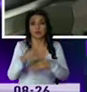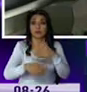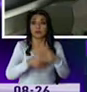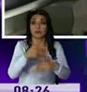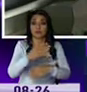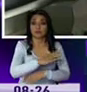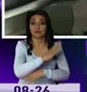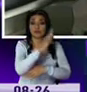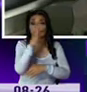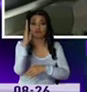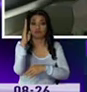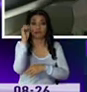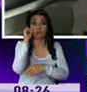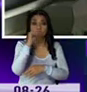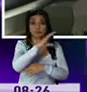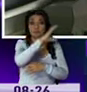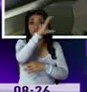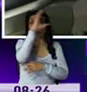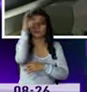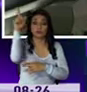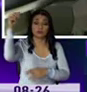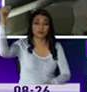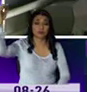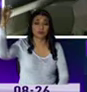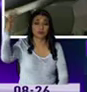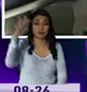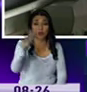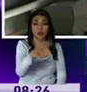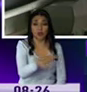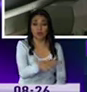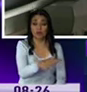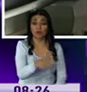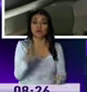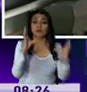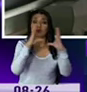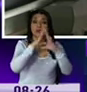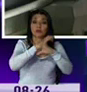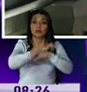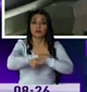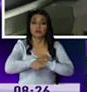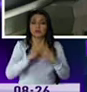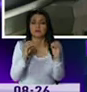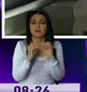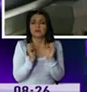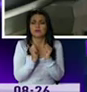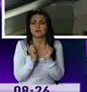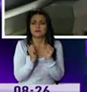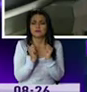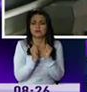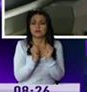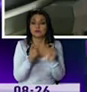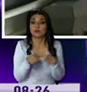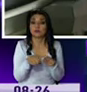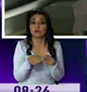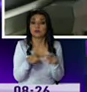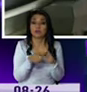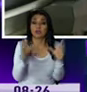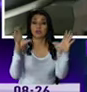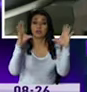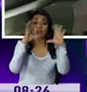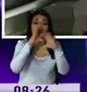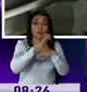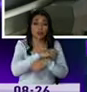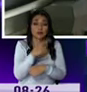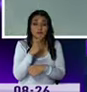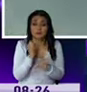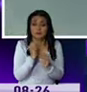el día es azul a lo largo, entonces hace mucho sol, radiación, y en las noches, en cambio, es como el desierto, ¿no? En las noches se hace un